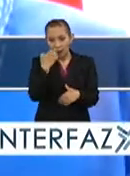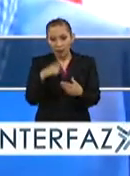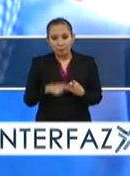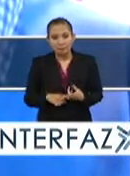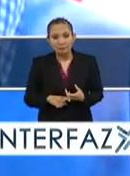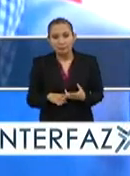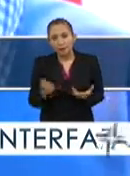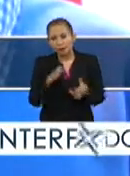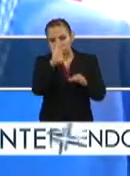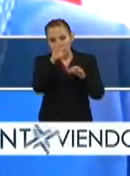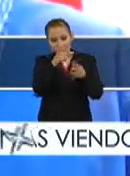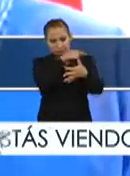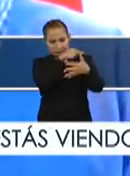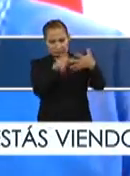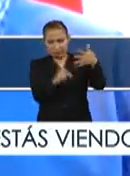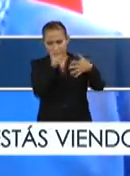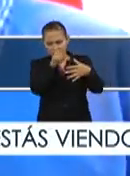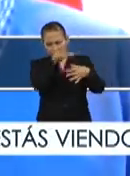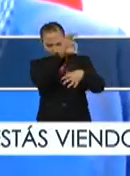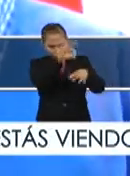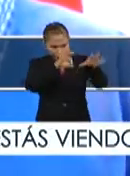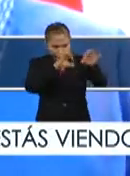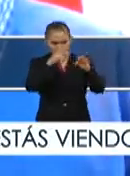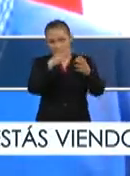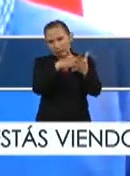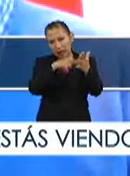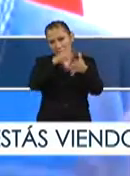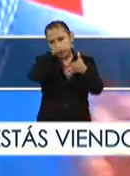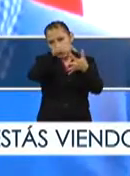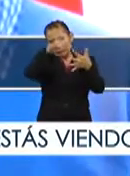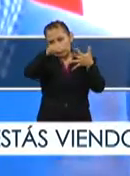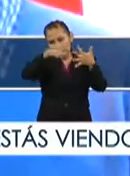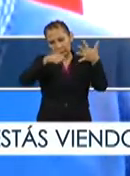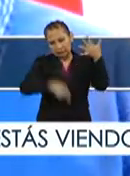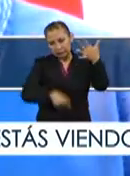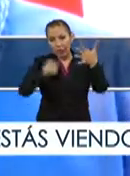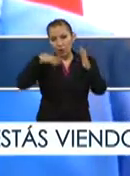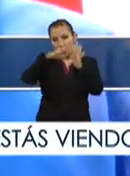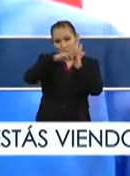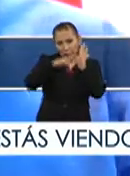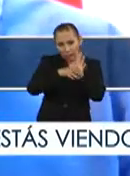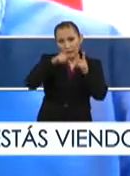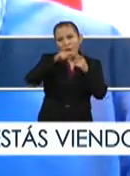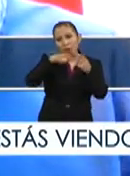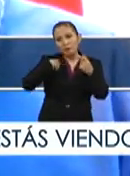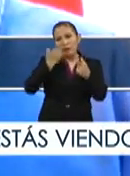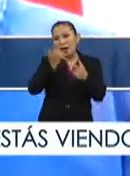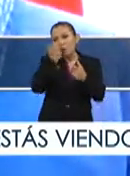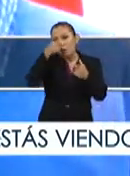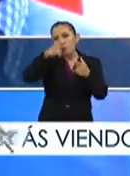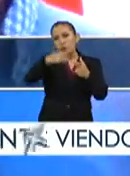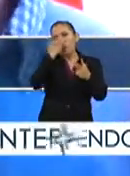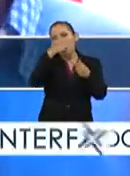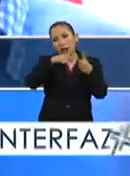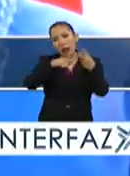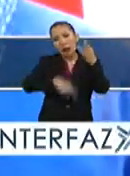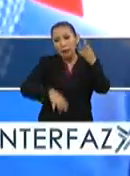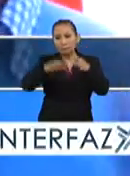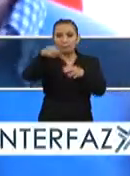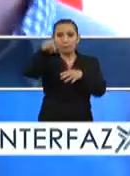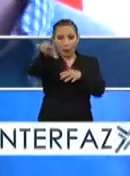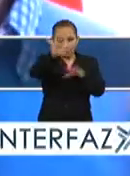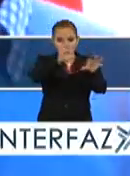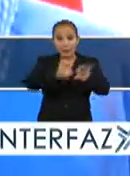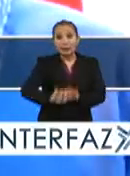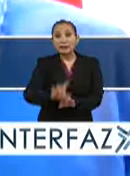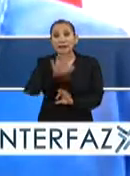escuela. Entonces, en función de ese conjunto de elementos y el currículum de los estudiantes, elegimos